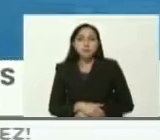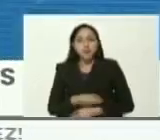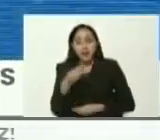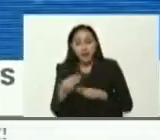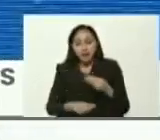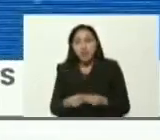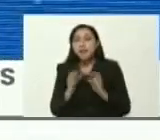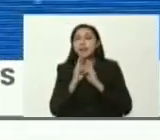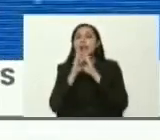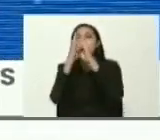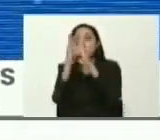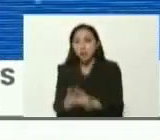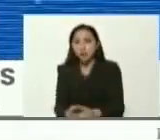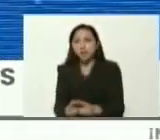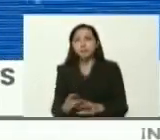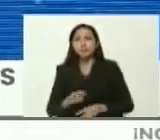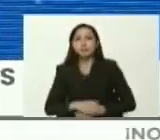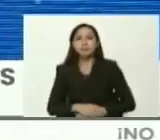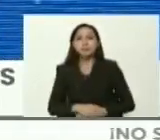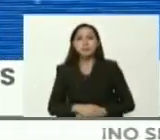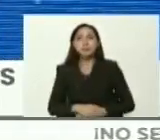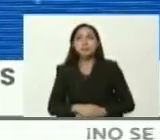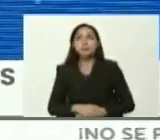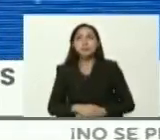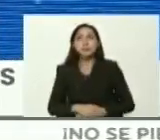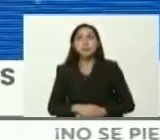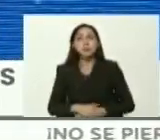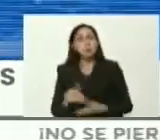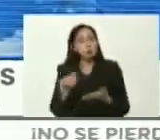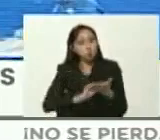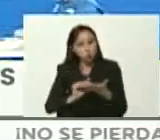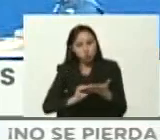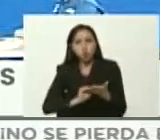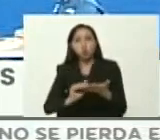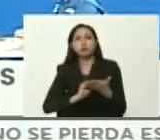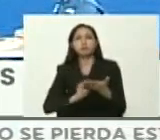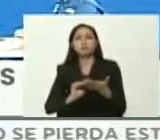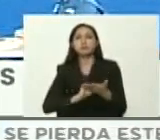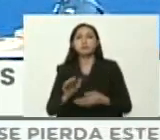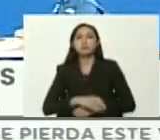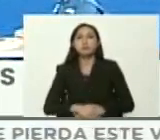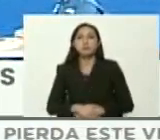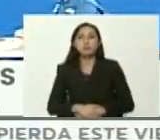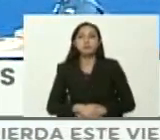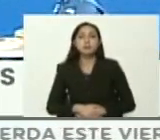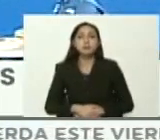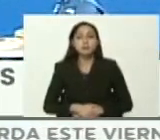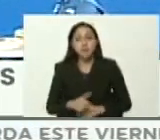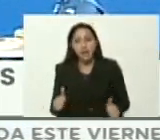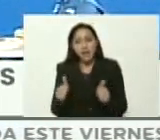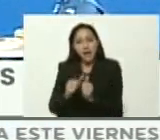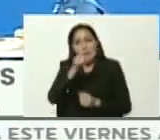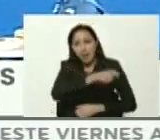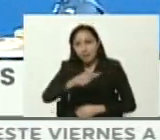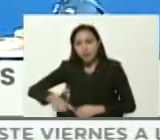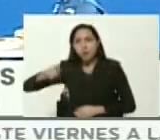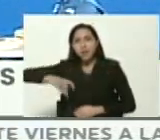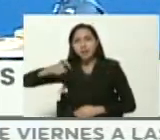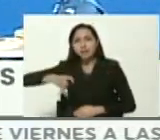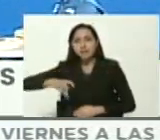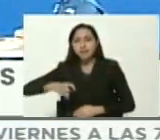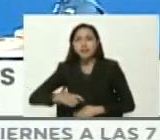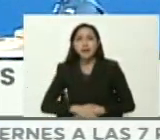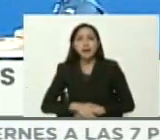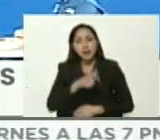una respuesta y cada respuesta en una solución. Estar al lado de los que necesitan, de los